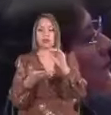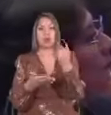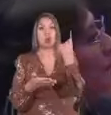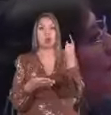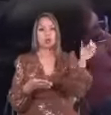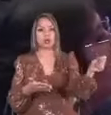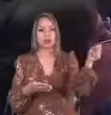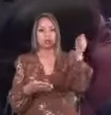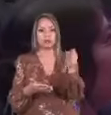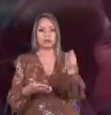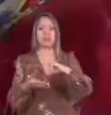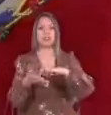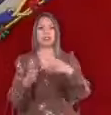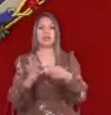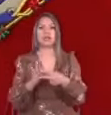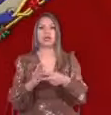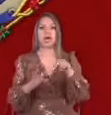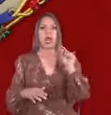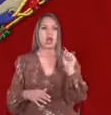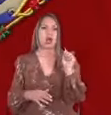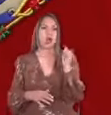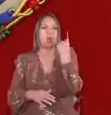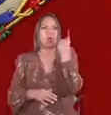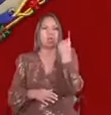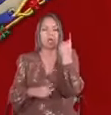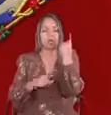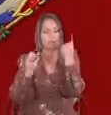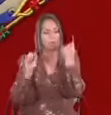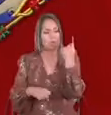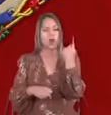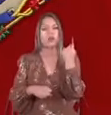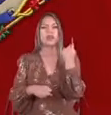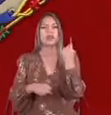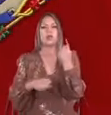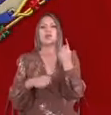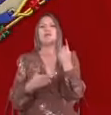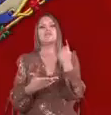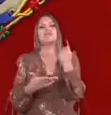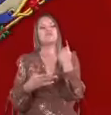trabajo, estamos hablando de la única forma eficaz de combatir la seguridad,